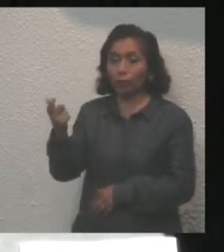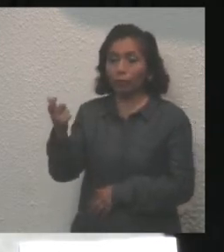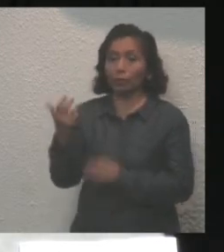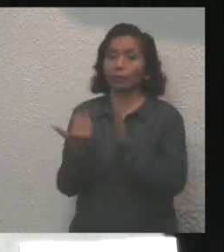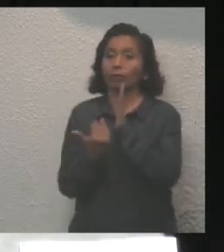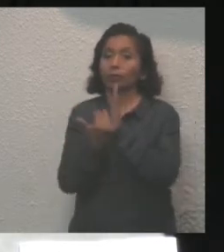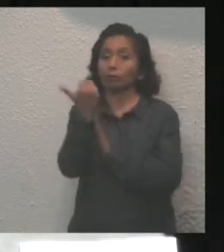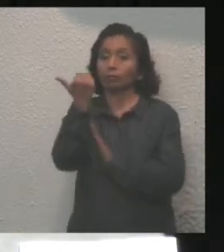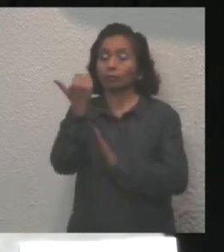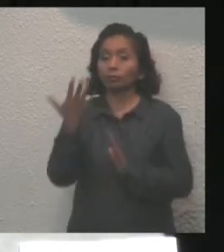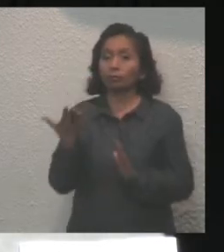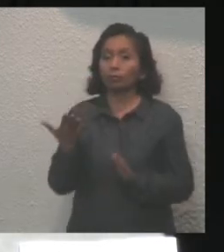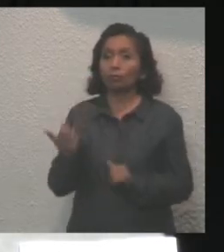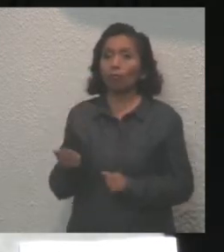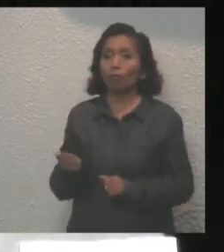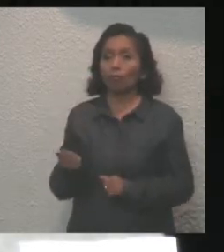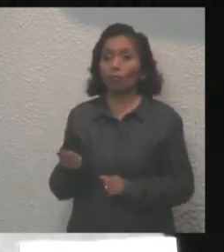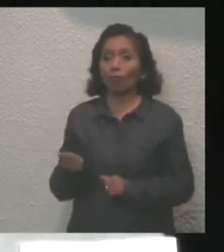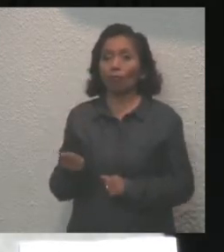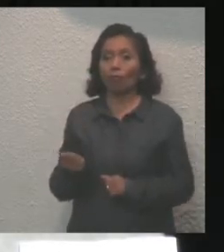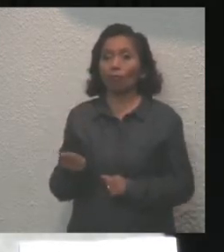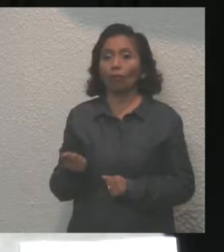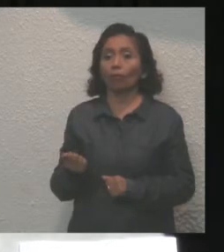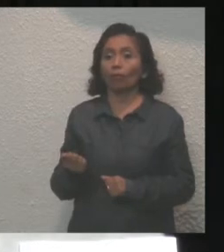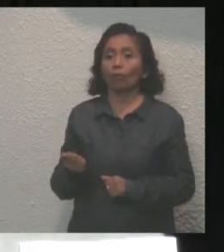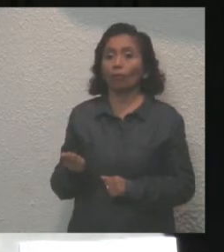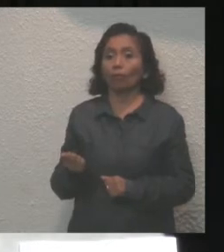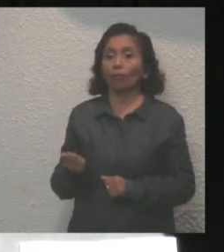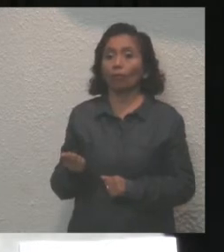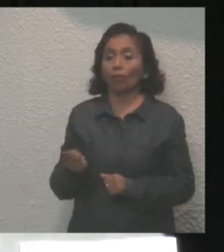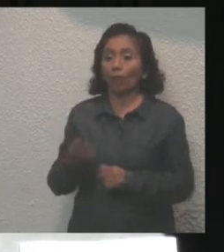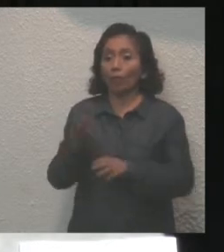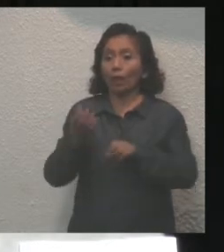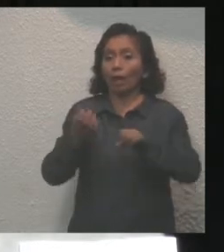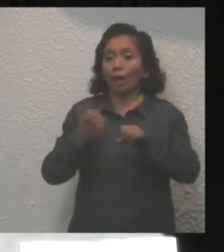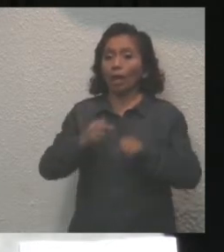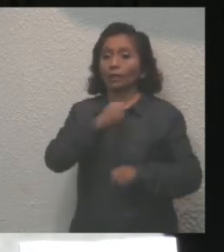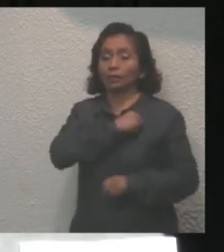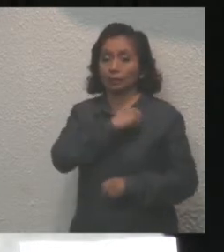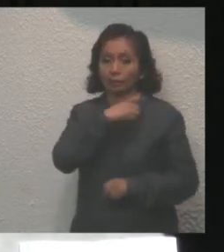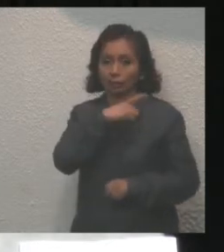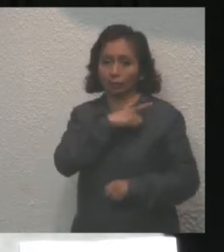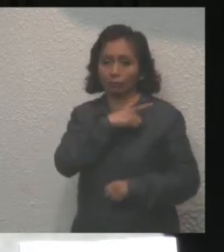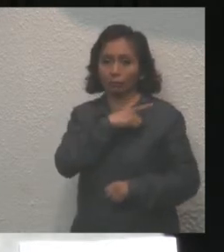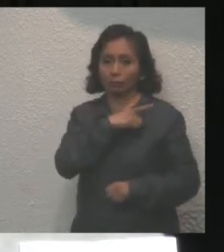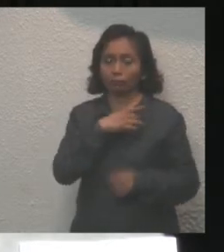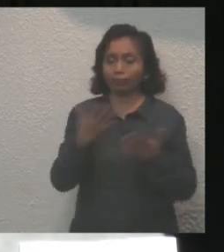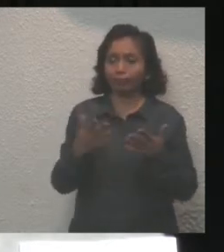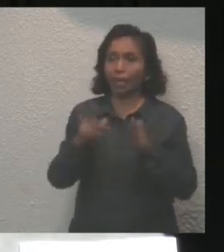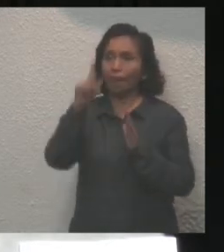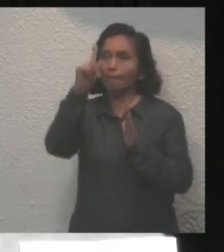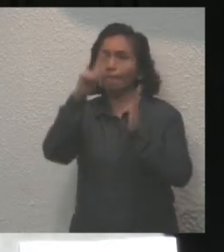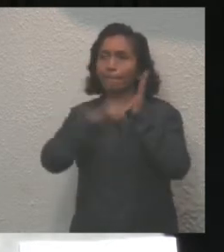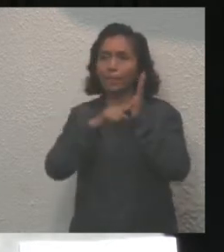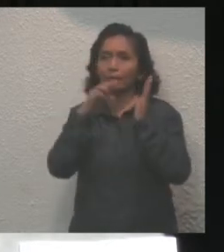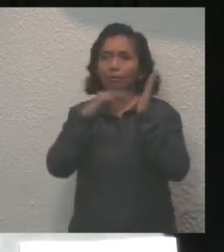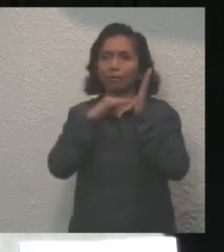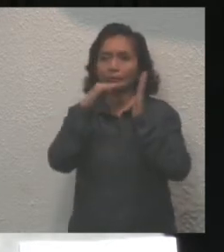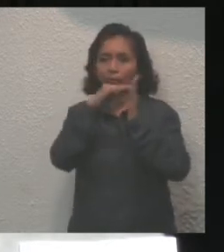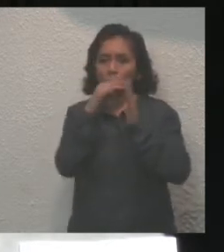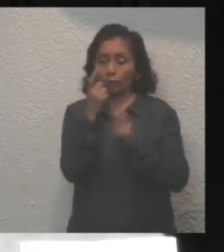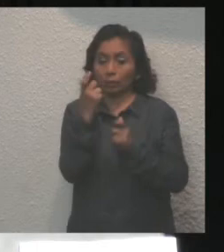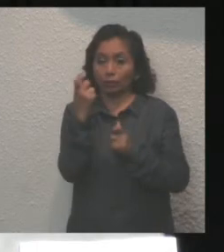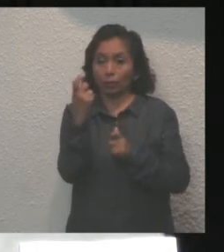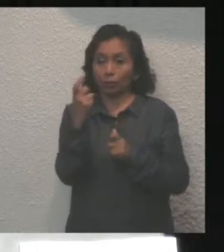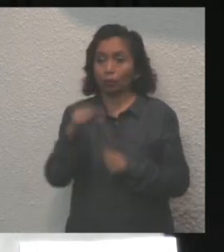incremento sin precedentes para los servicios estatales de salud, por casi 1,000 millones de pesos, y